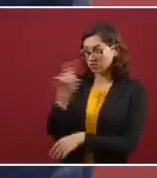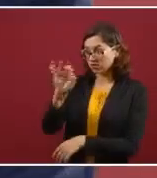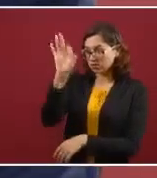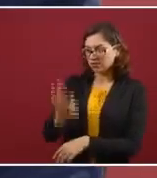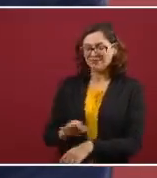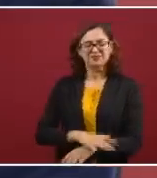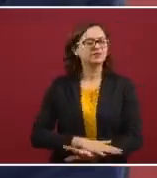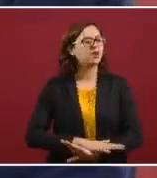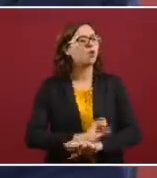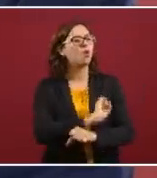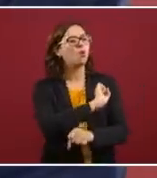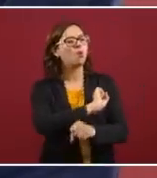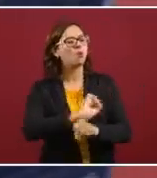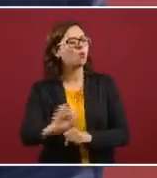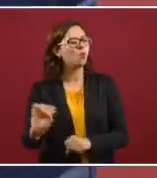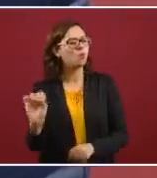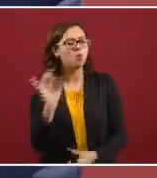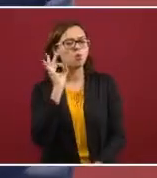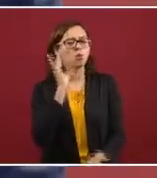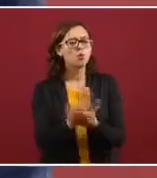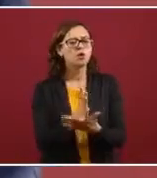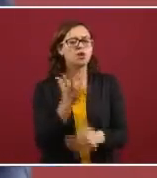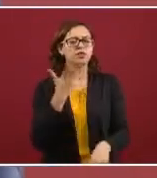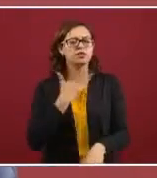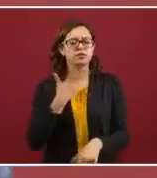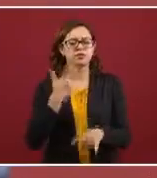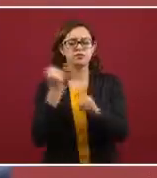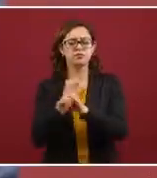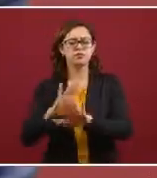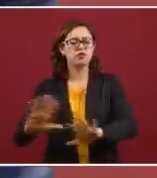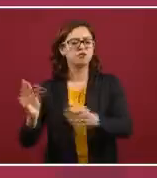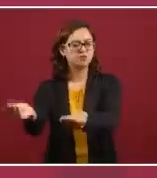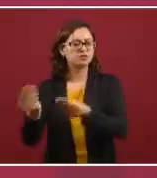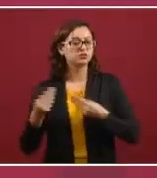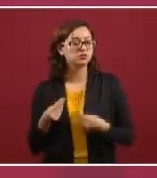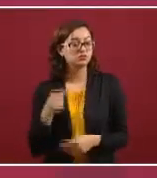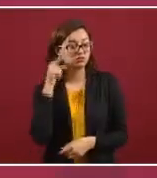información y nada de lo que usted está planteando